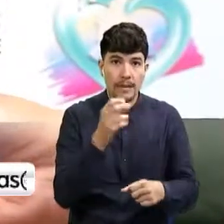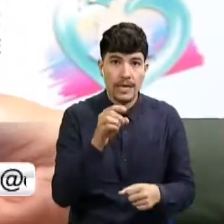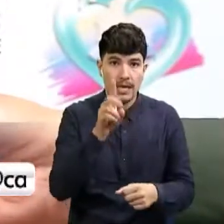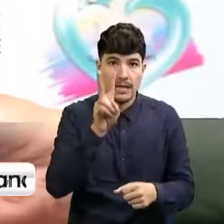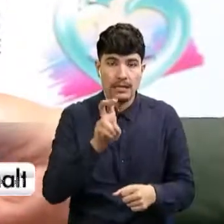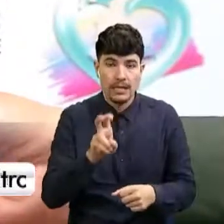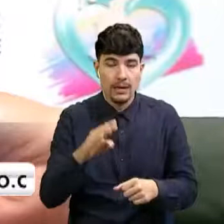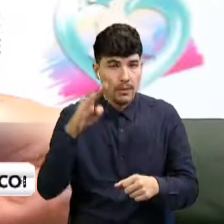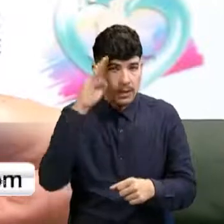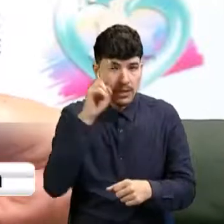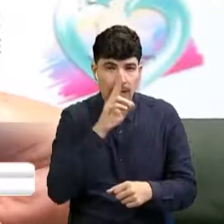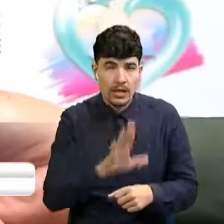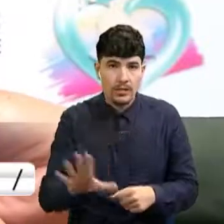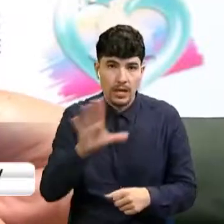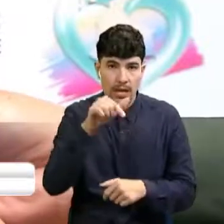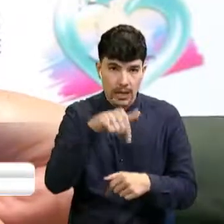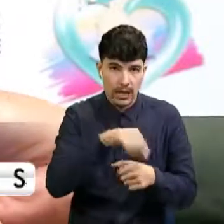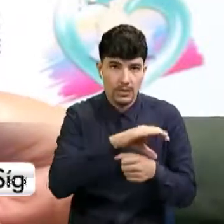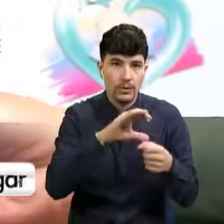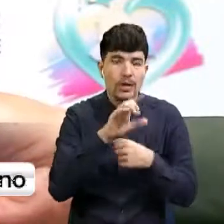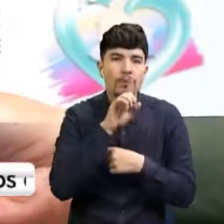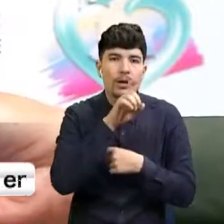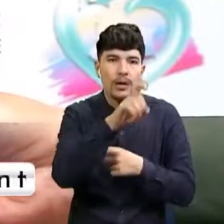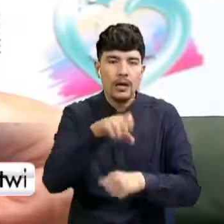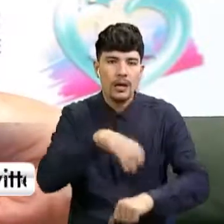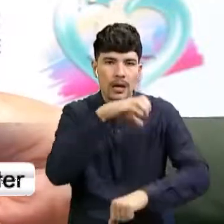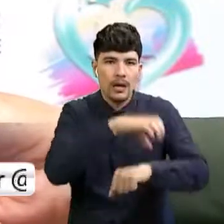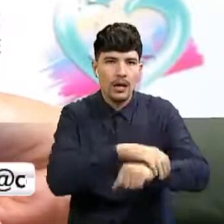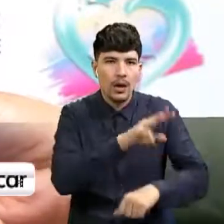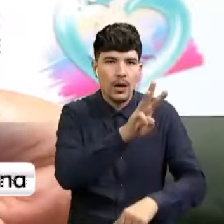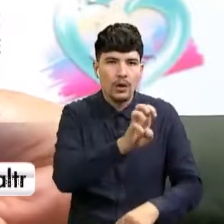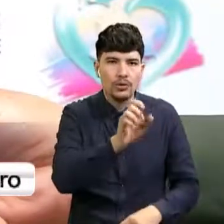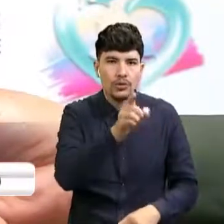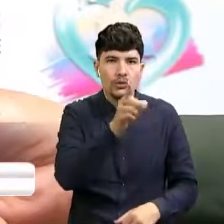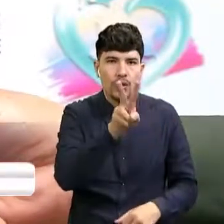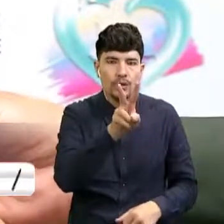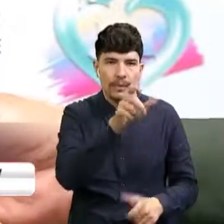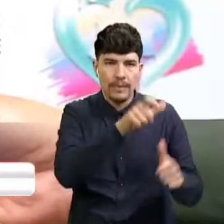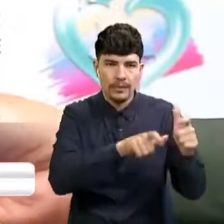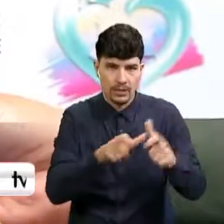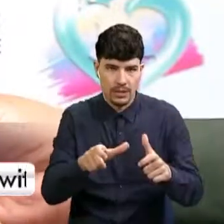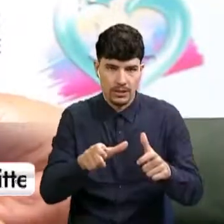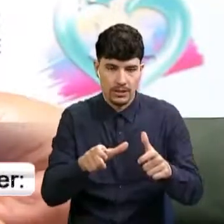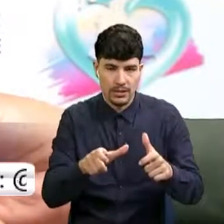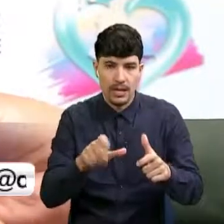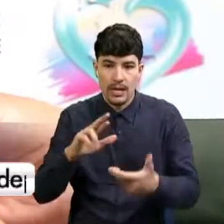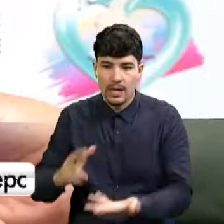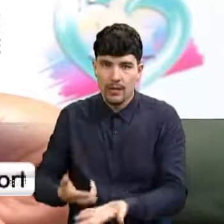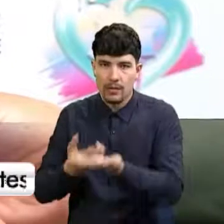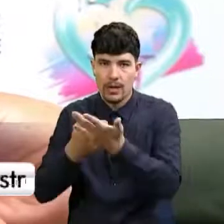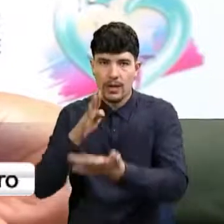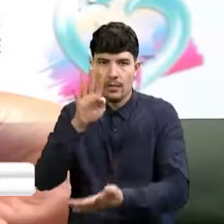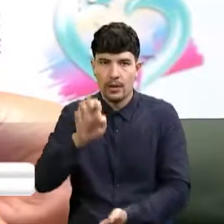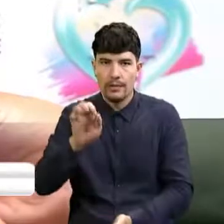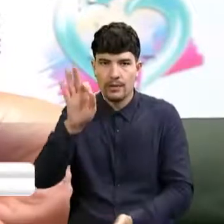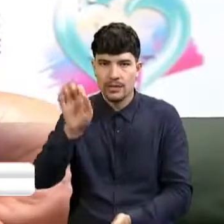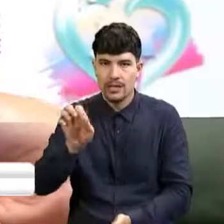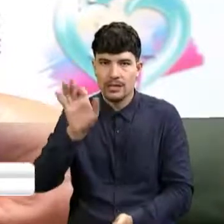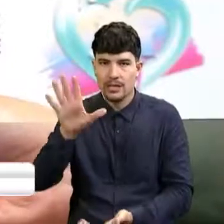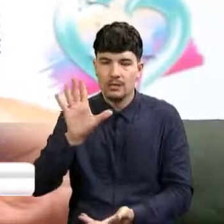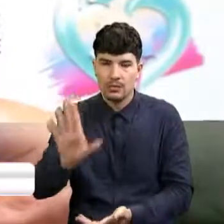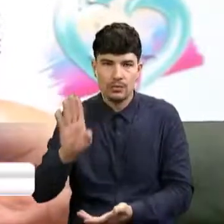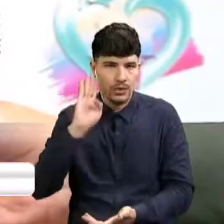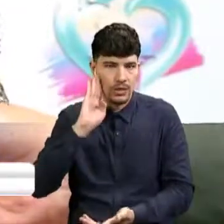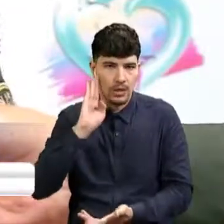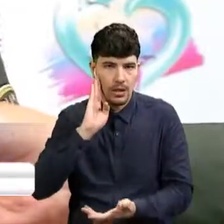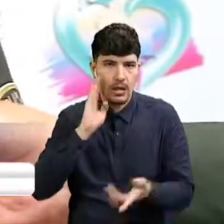policía metropolitana bucaramanga ha logrado la captura de 812 personas hayan recuperado 985 celulares